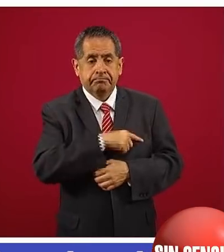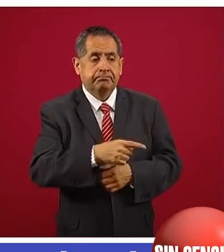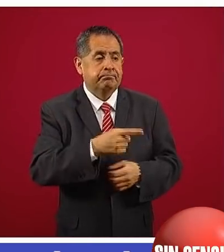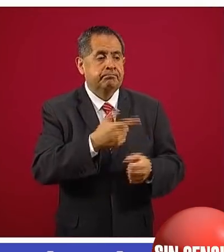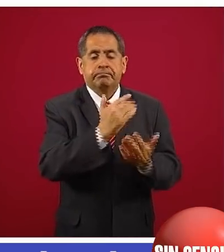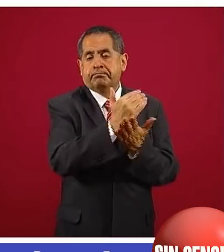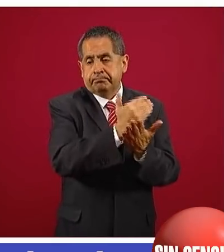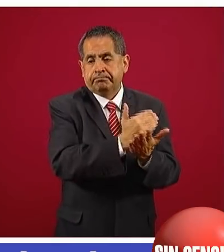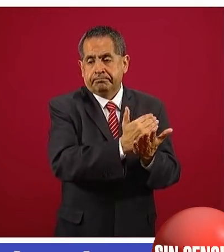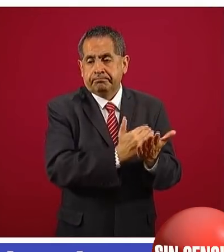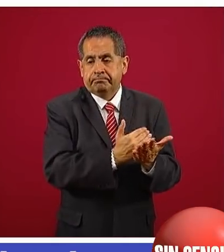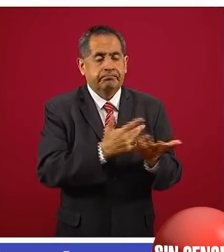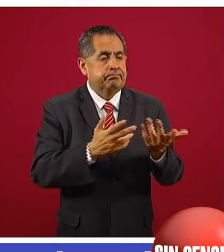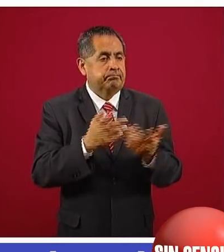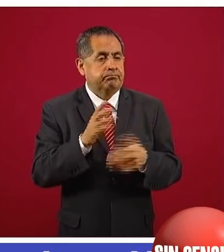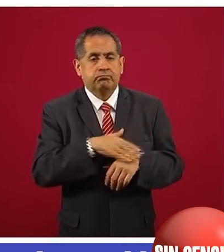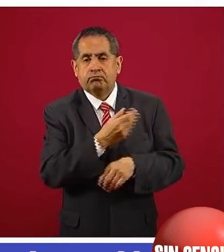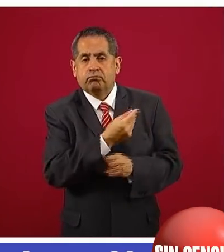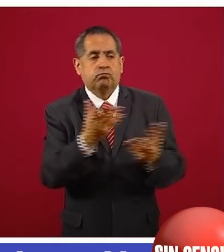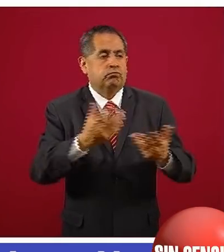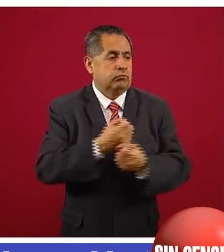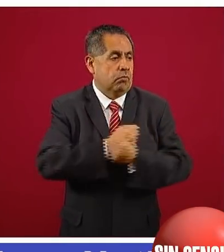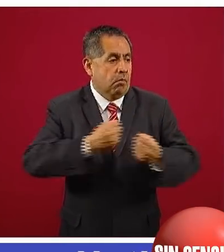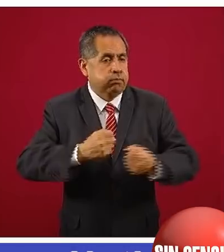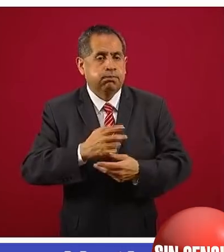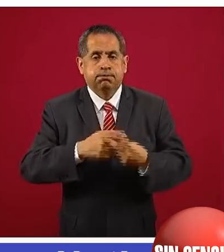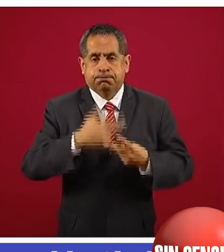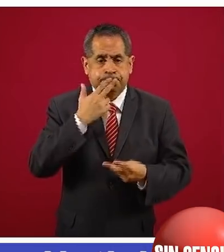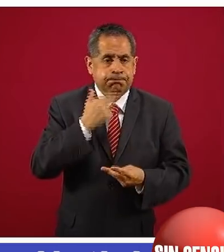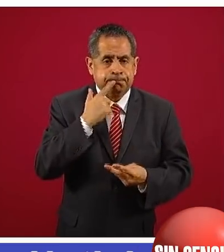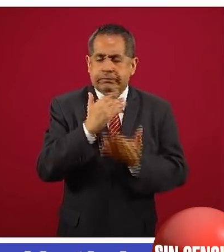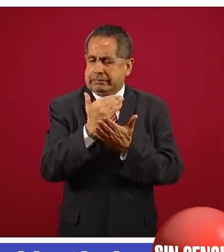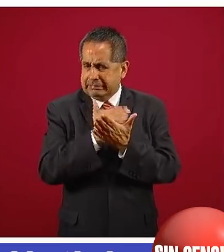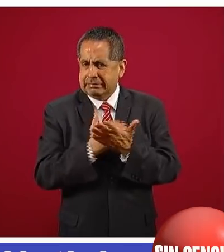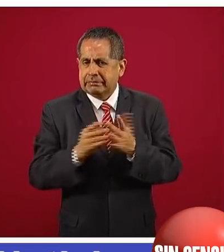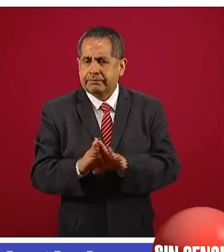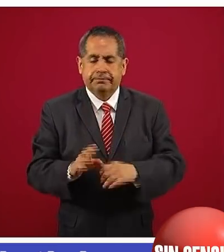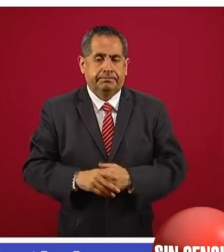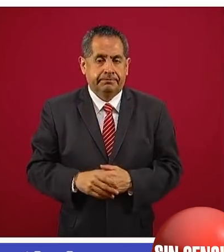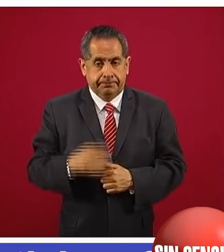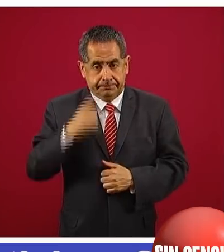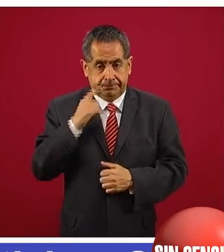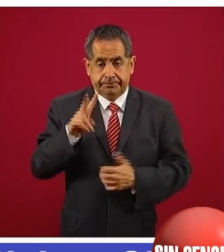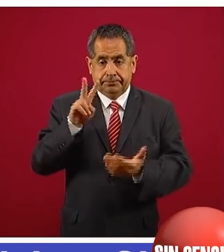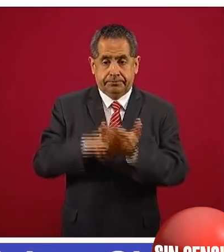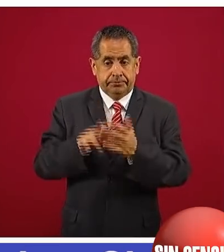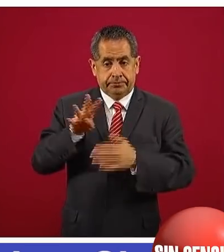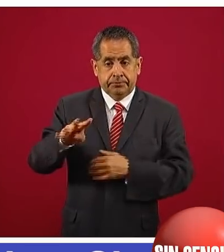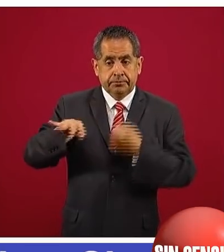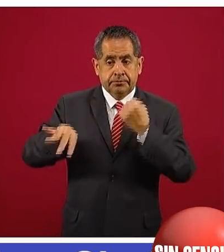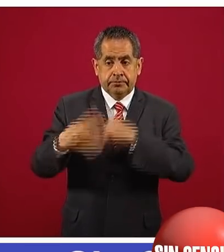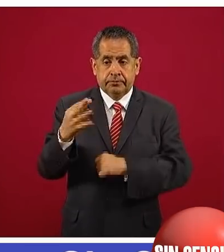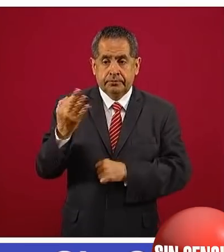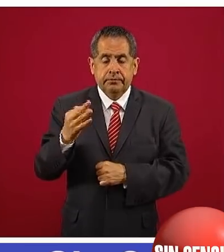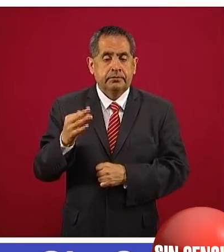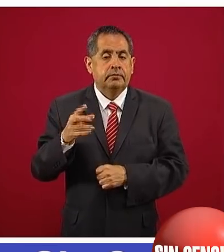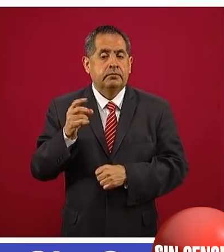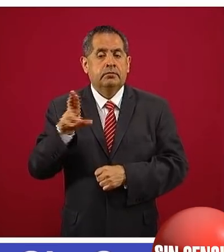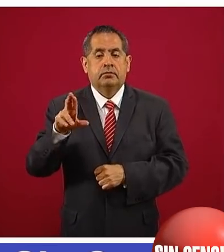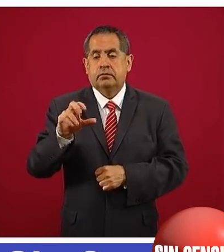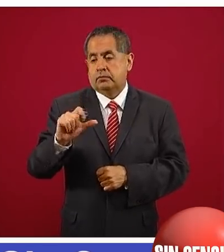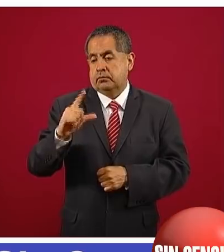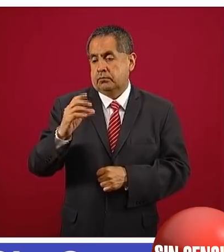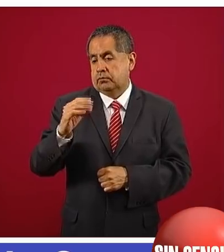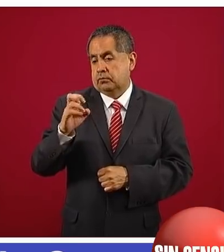el impacto de estas enfermedades y prevenirlas. Entonces, el 14 de febrero de 2019, el doctor Alcocer, secretario de